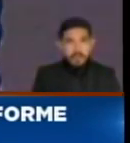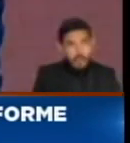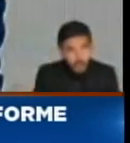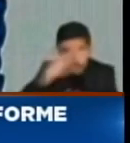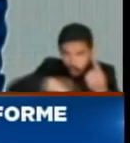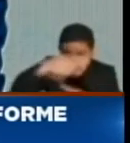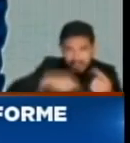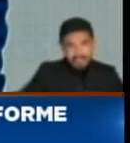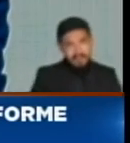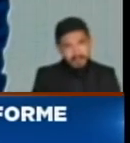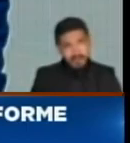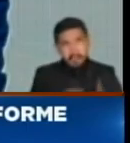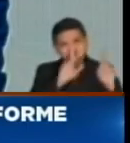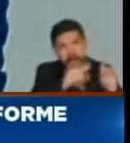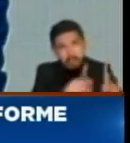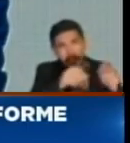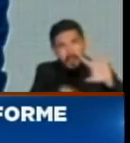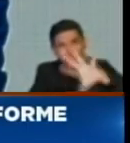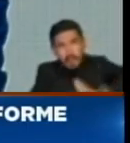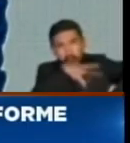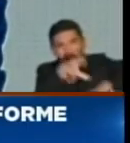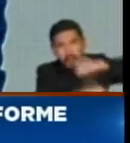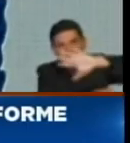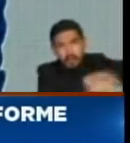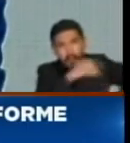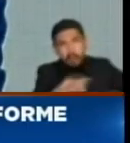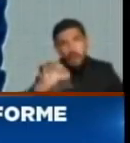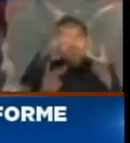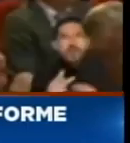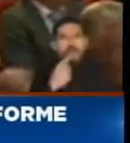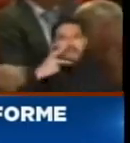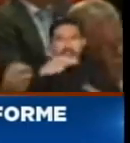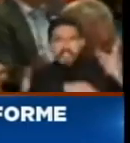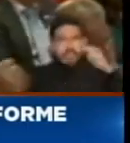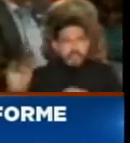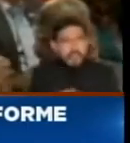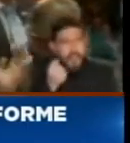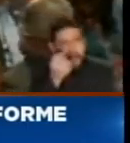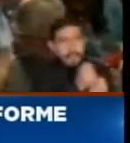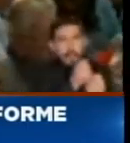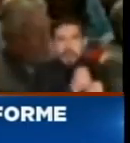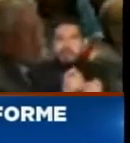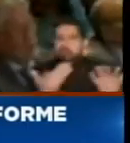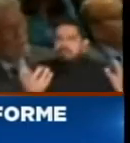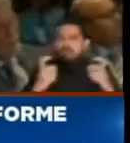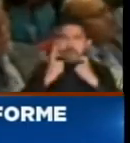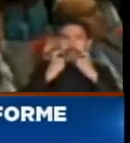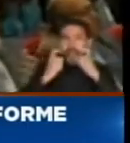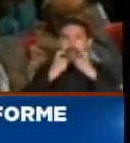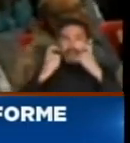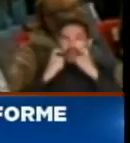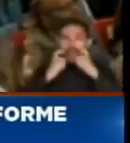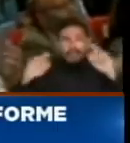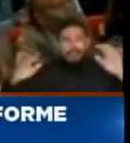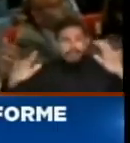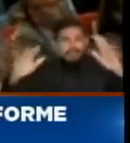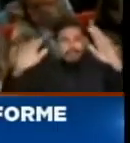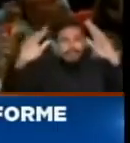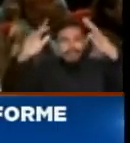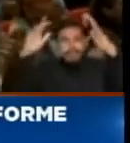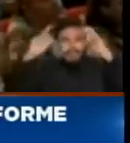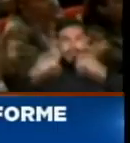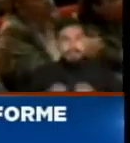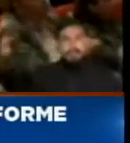regresar los que se llevaron el dinero del hospital de Pedernales. El mandatario dejó para el final de su discurso el tema